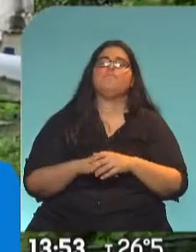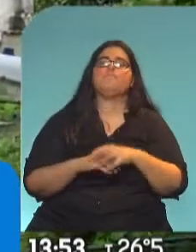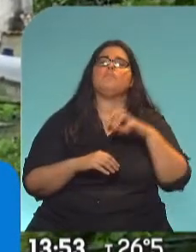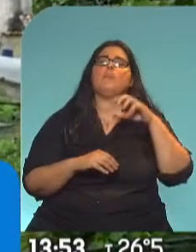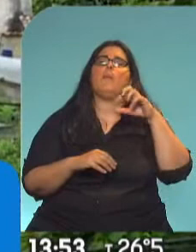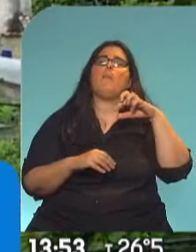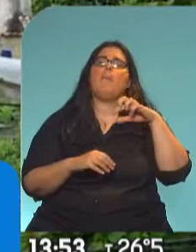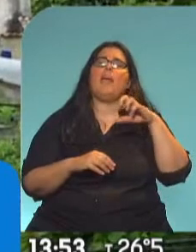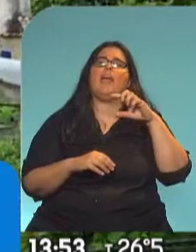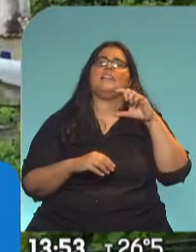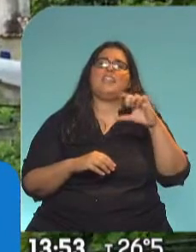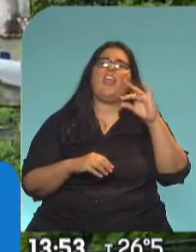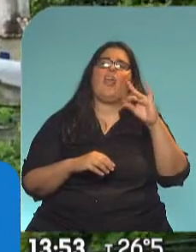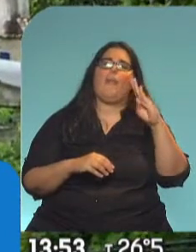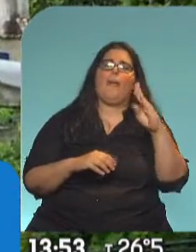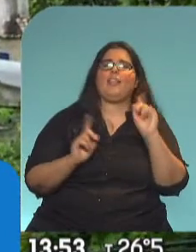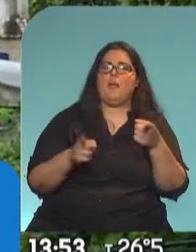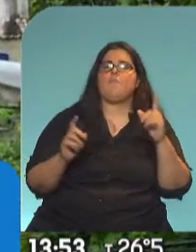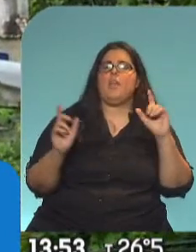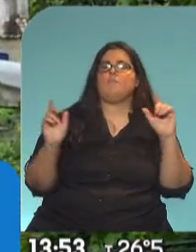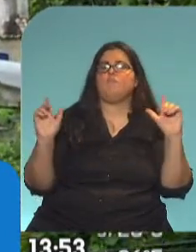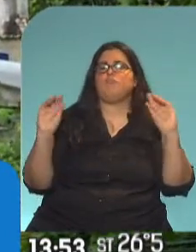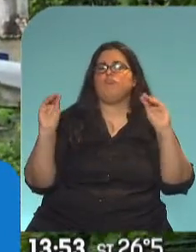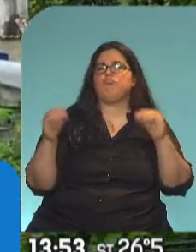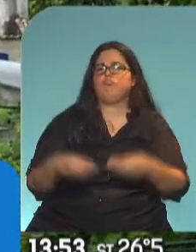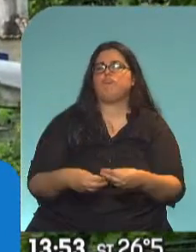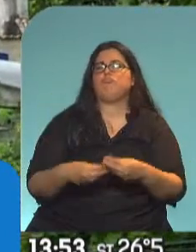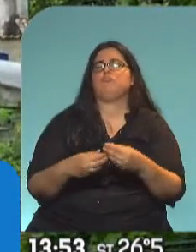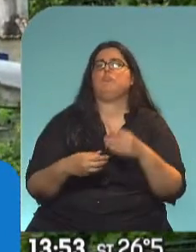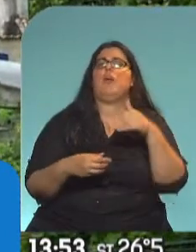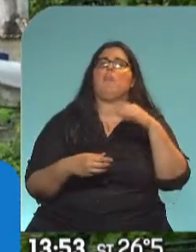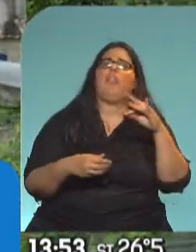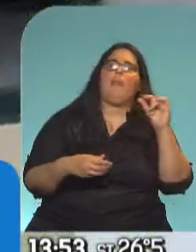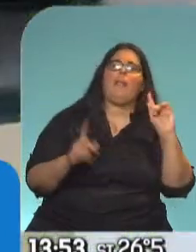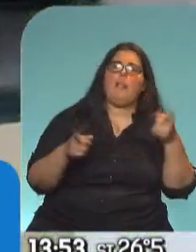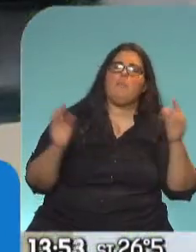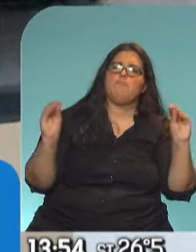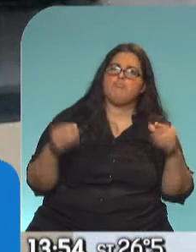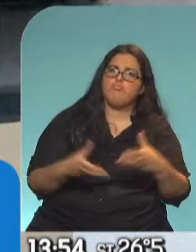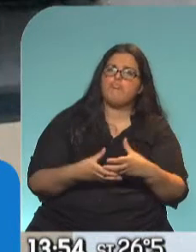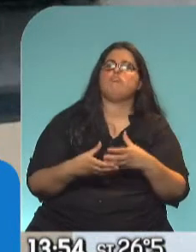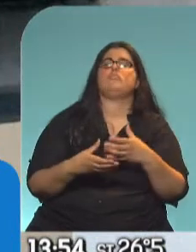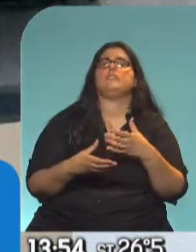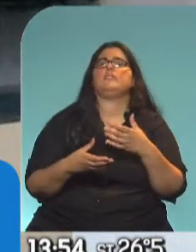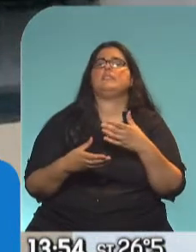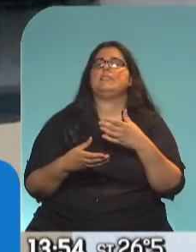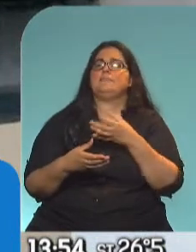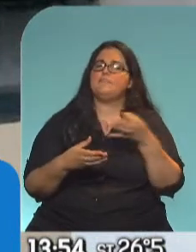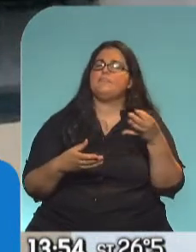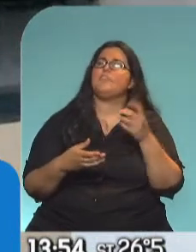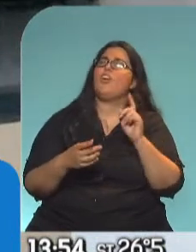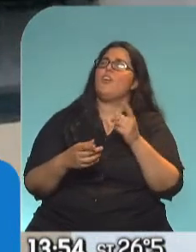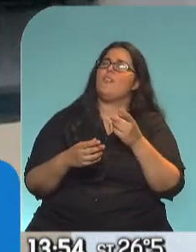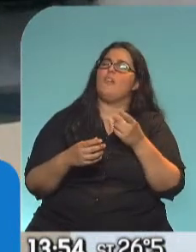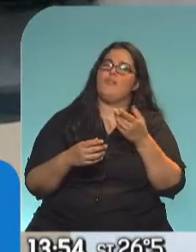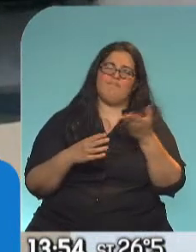también, no? Sí, el PSDB viene cayendo también, sí, desde el MDB las elecciones. también, y el MDB. Sí, de todos modos yo no sería tan, como se ha leído mucho en